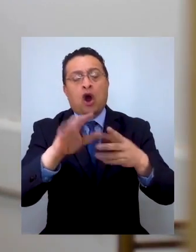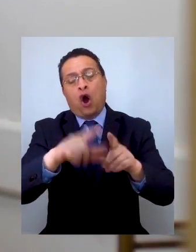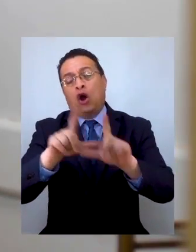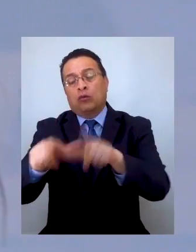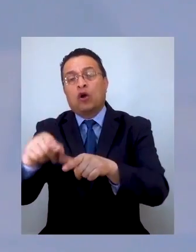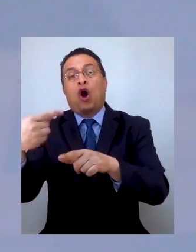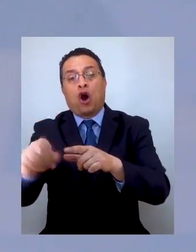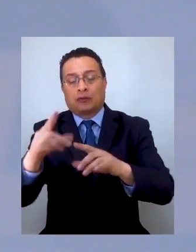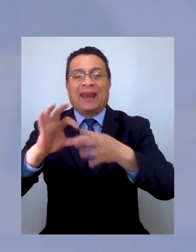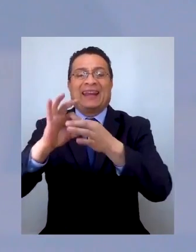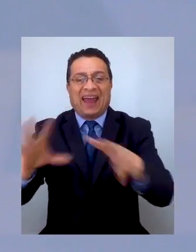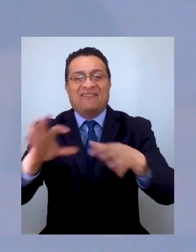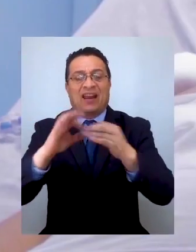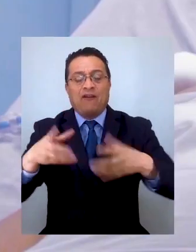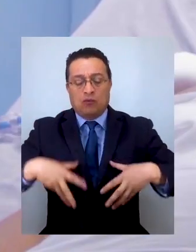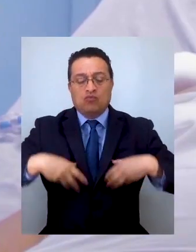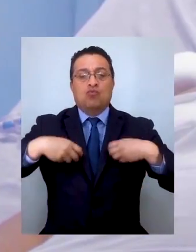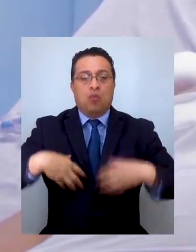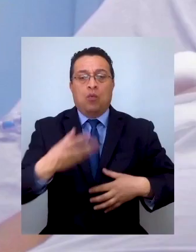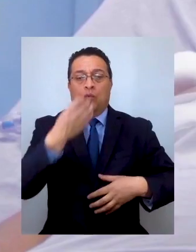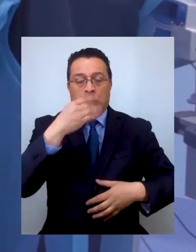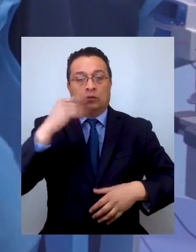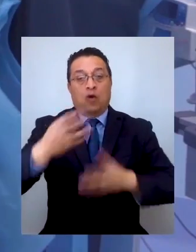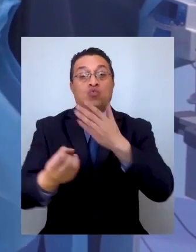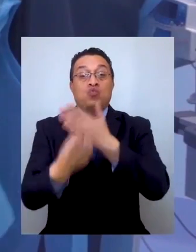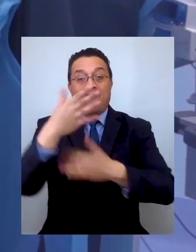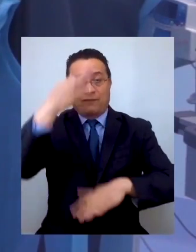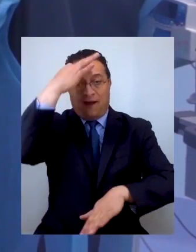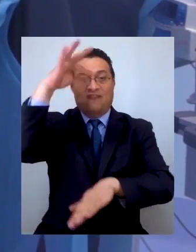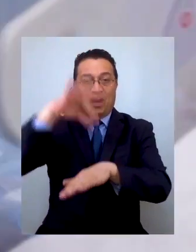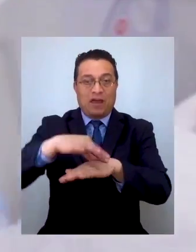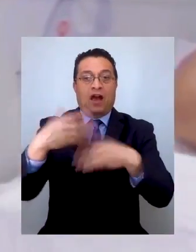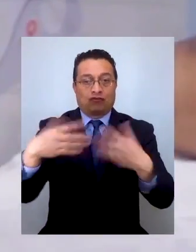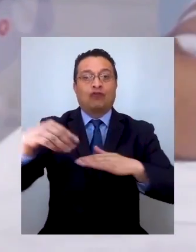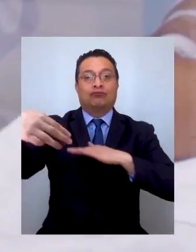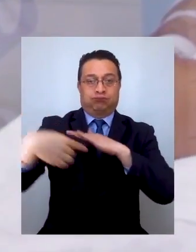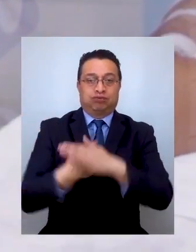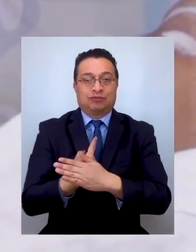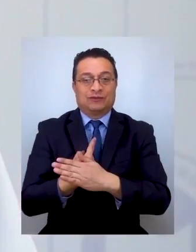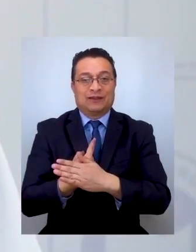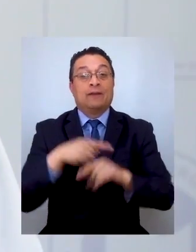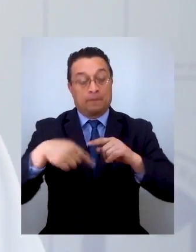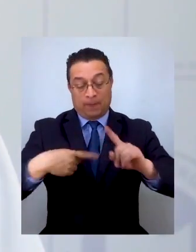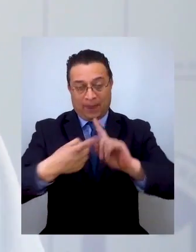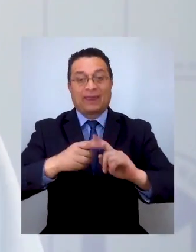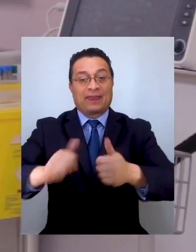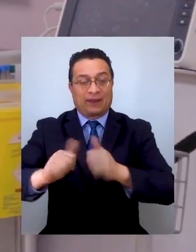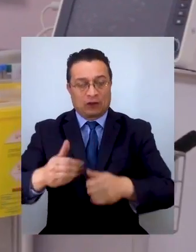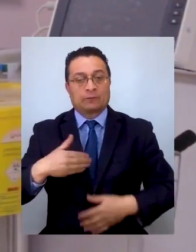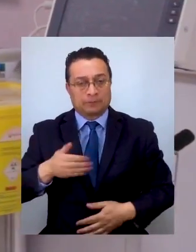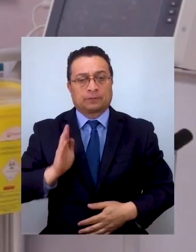referencia como en pacientes graves por infecciones respiratorias, enfermedad nueva que estábamos abordando. Nuestro desafío